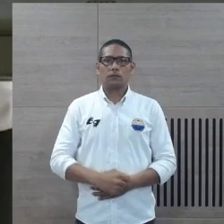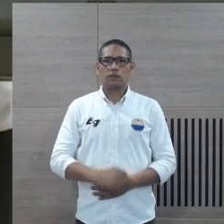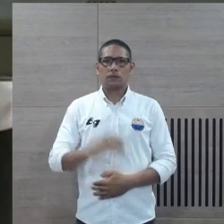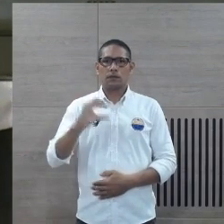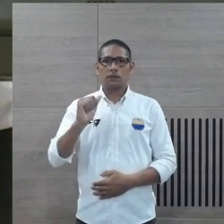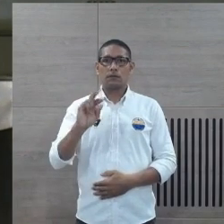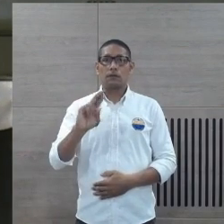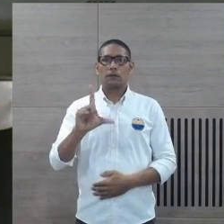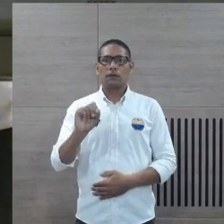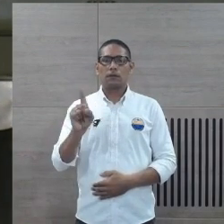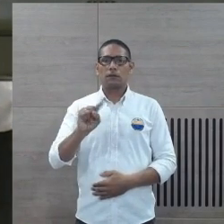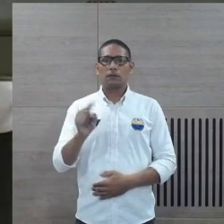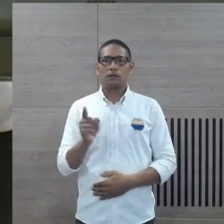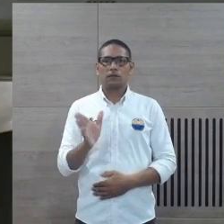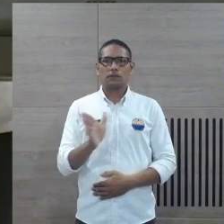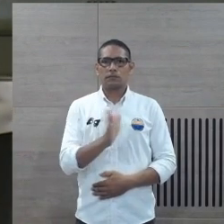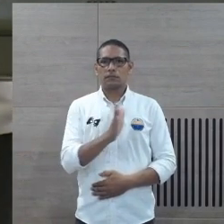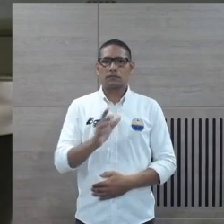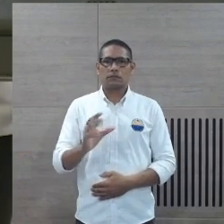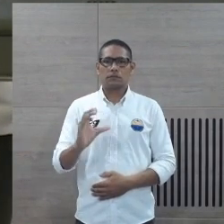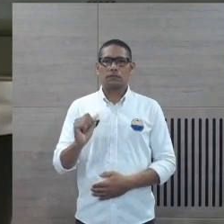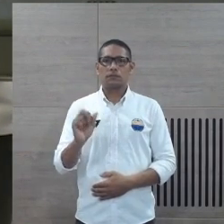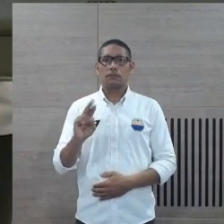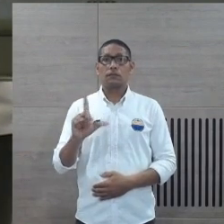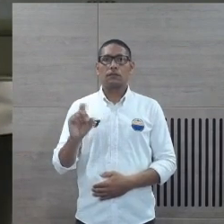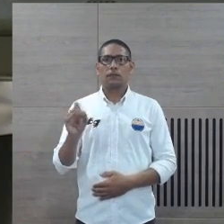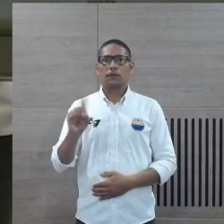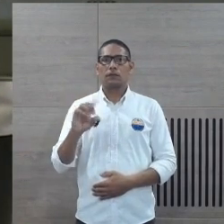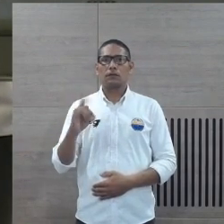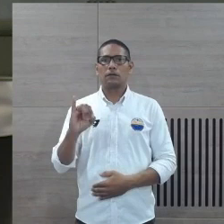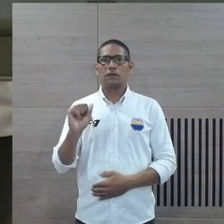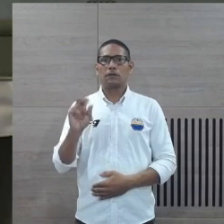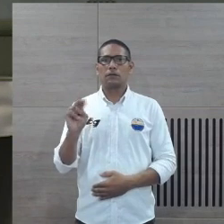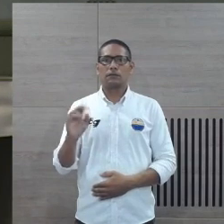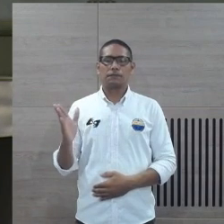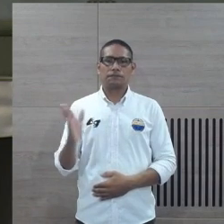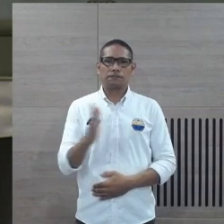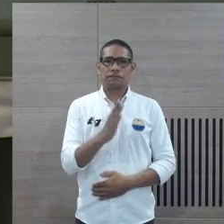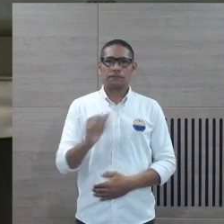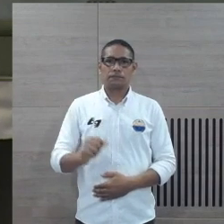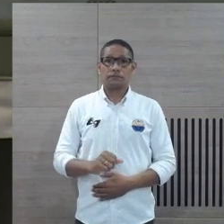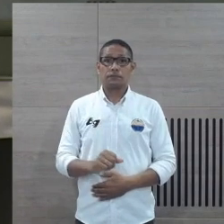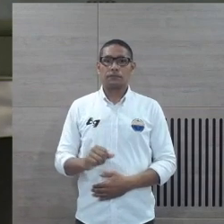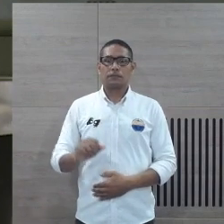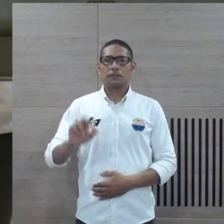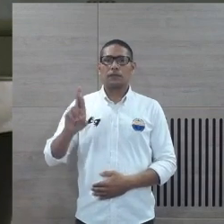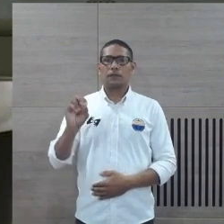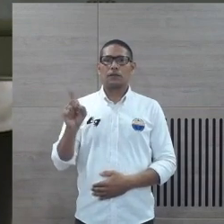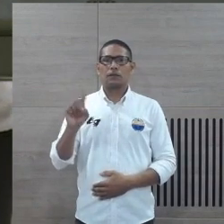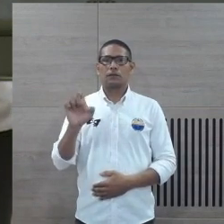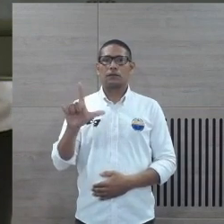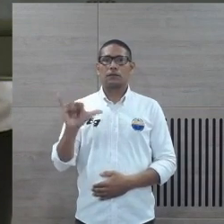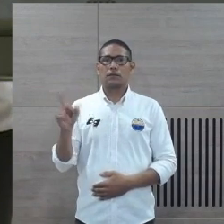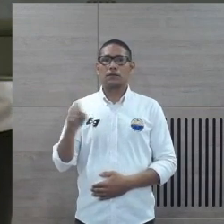Andrés Díaz Guerra. Roselis Mercado Pérez. Leonardo Enrique Ochoa Mejía.